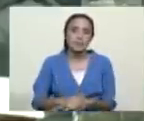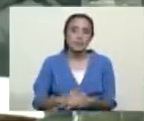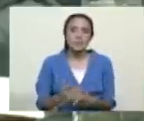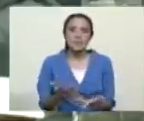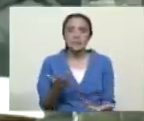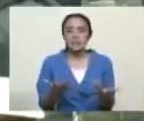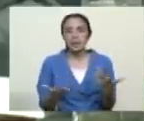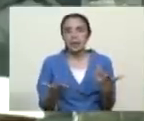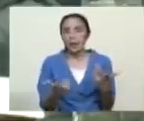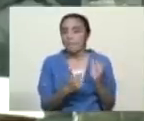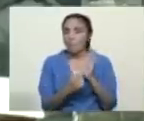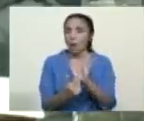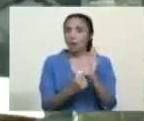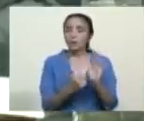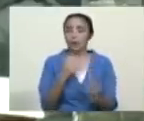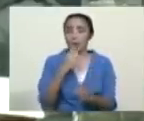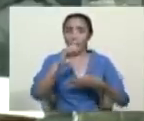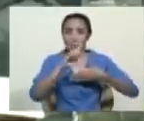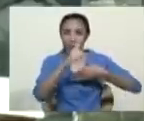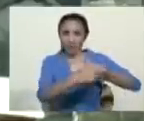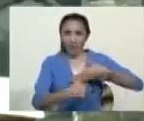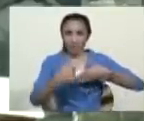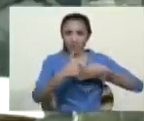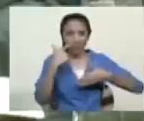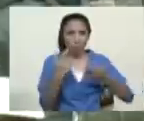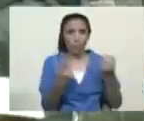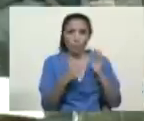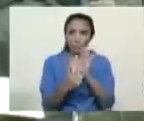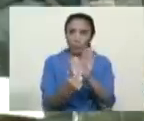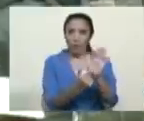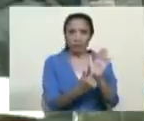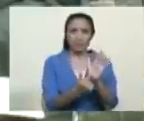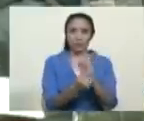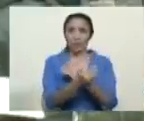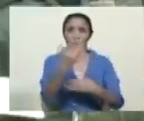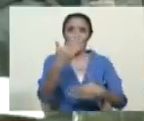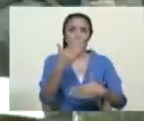ha habido ejemplos de esto en Latinoamérica.